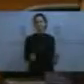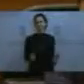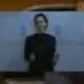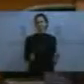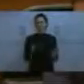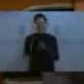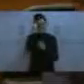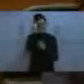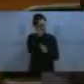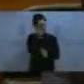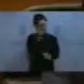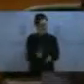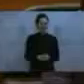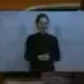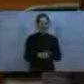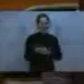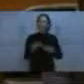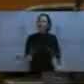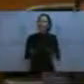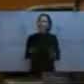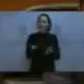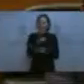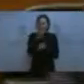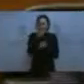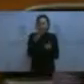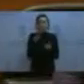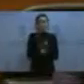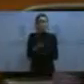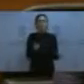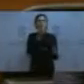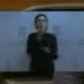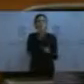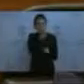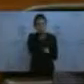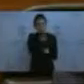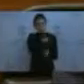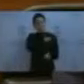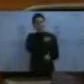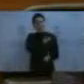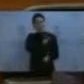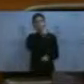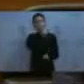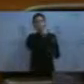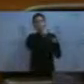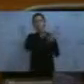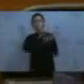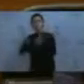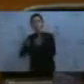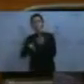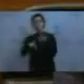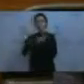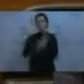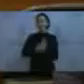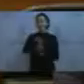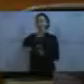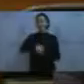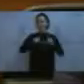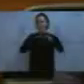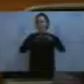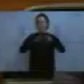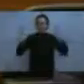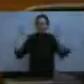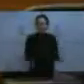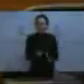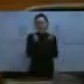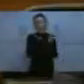parece adecuada. Y no me parece adecuada porque usted ha citado, y hace bien, la ley de 1998, que se aprobó en Asturias para la promoción,